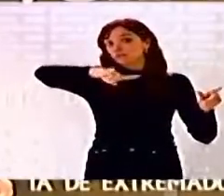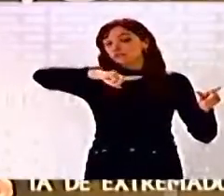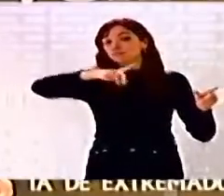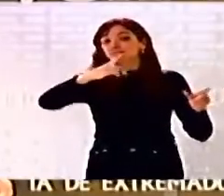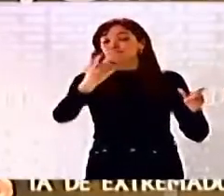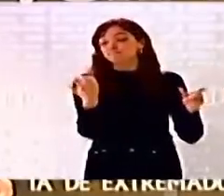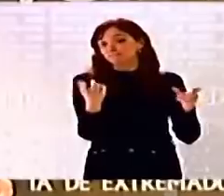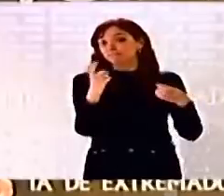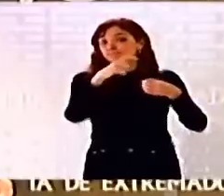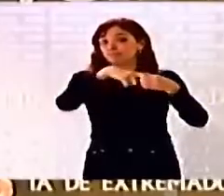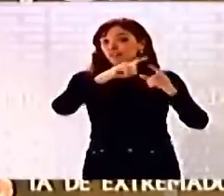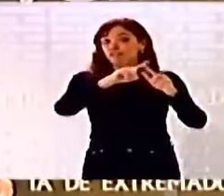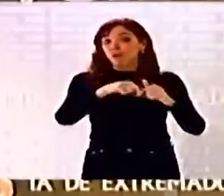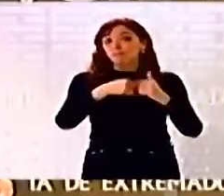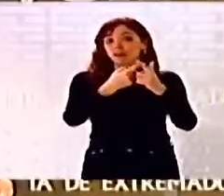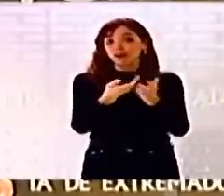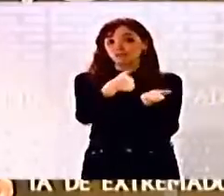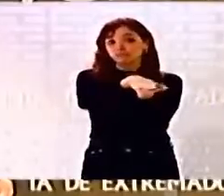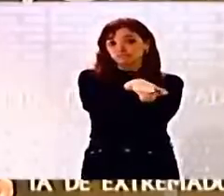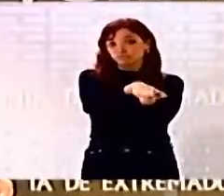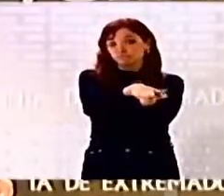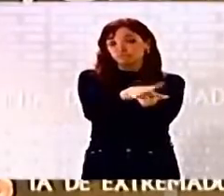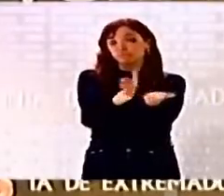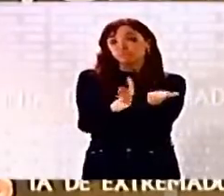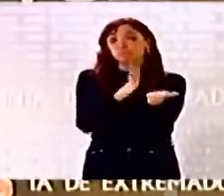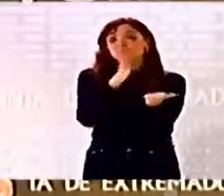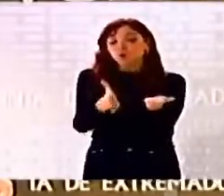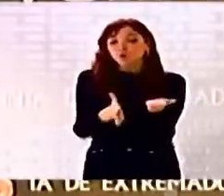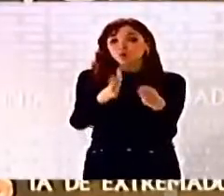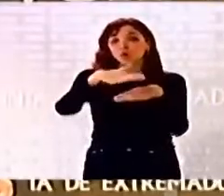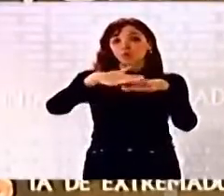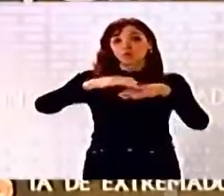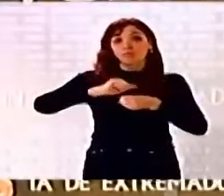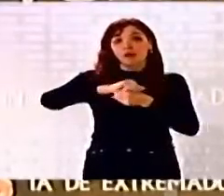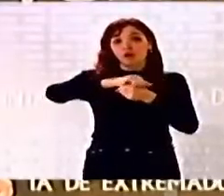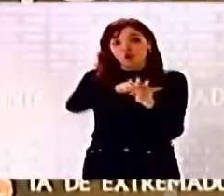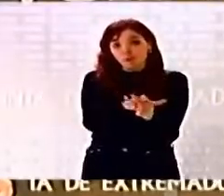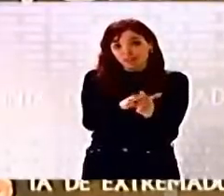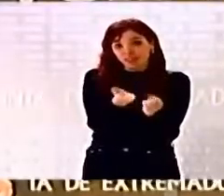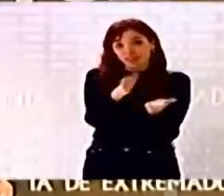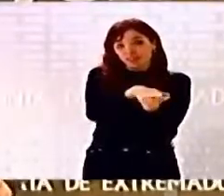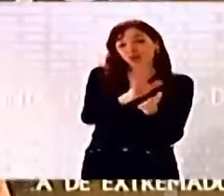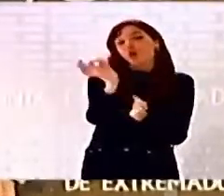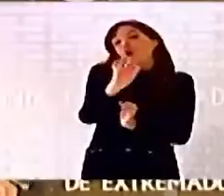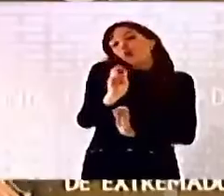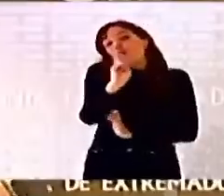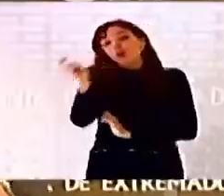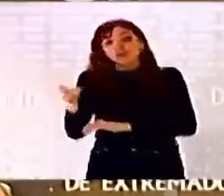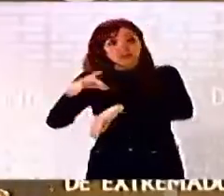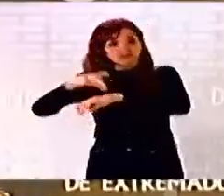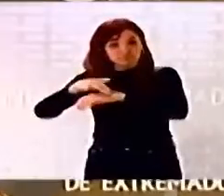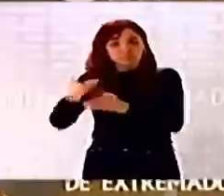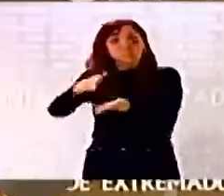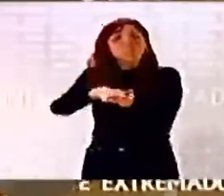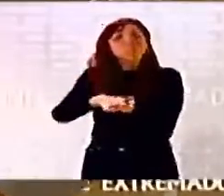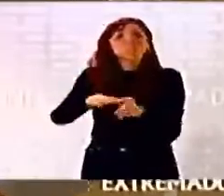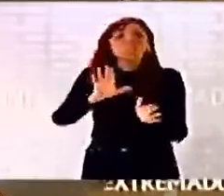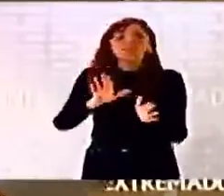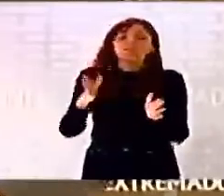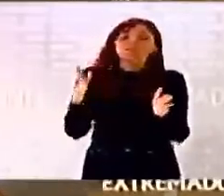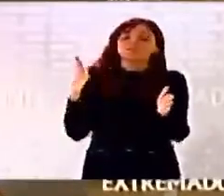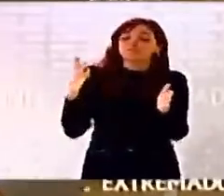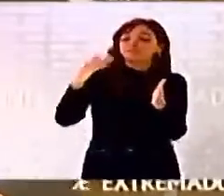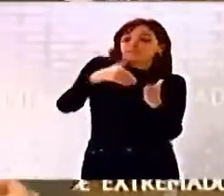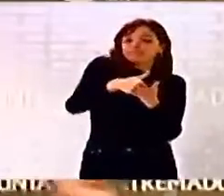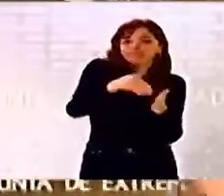que han perdido a seres queridos con motivo de la COVID-19 o por otros motivos, pero que han fallecido durante